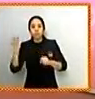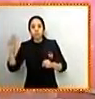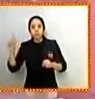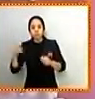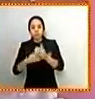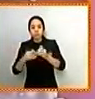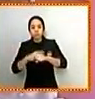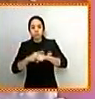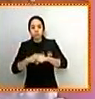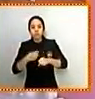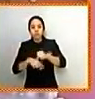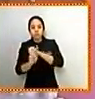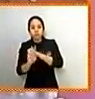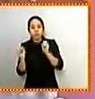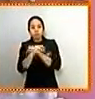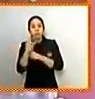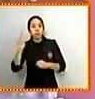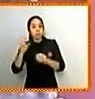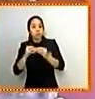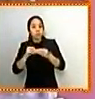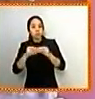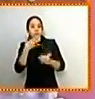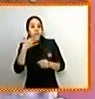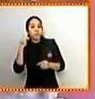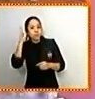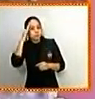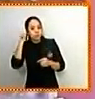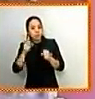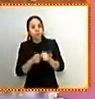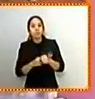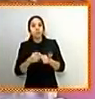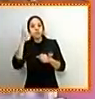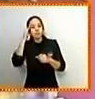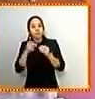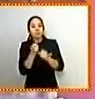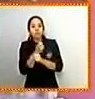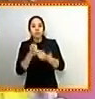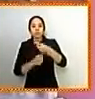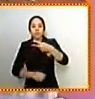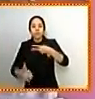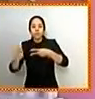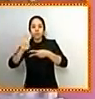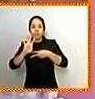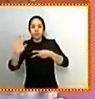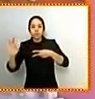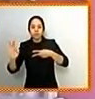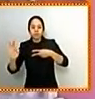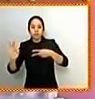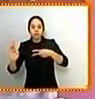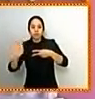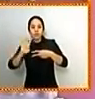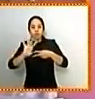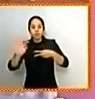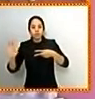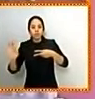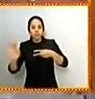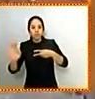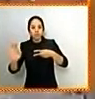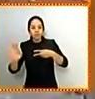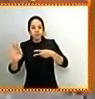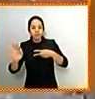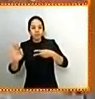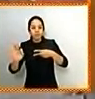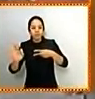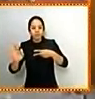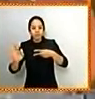Atentos porque pasamos el primer número ganador. Primer dígito 4, segundo dígito suerte. 9, primer número ganador 49. Conocemos el